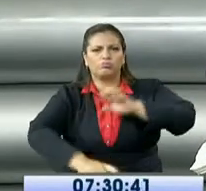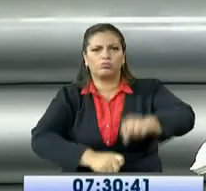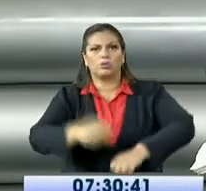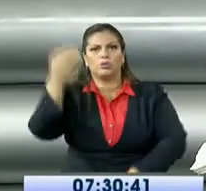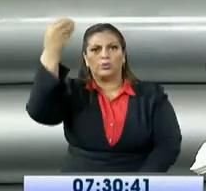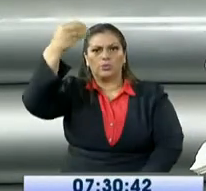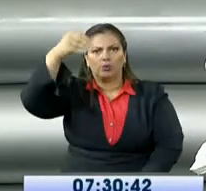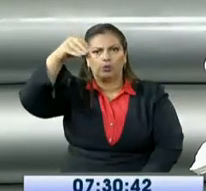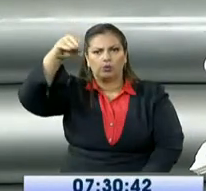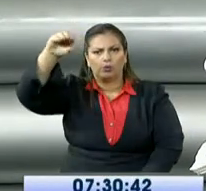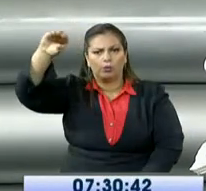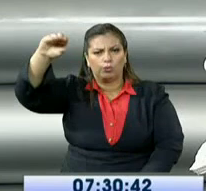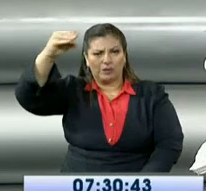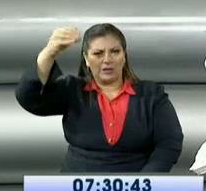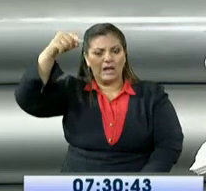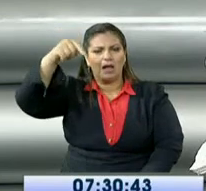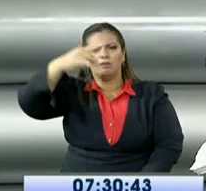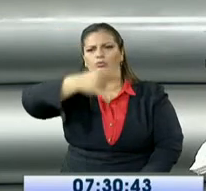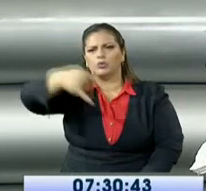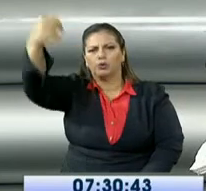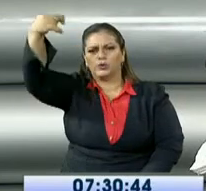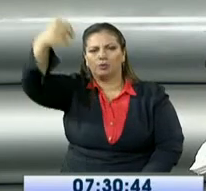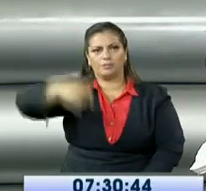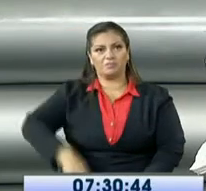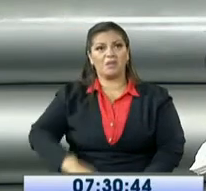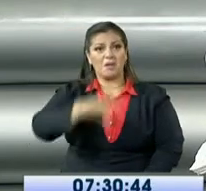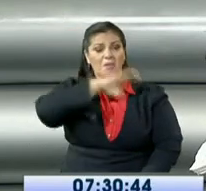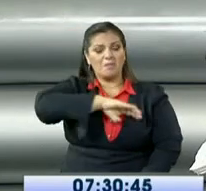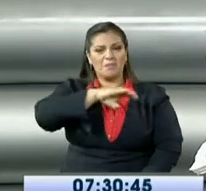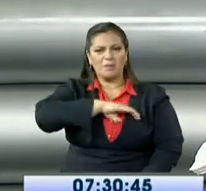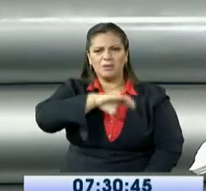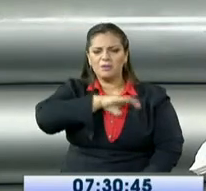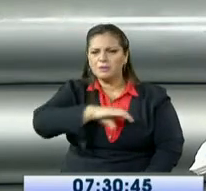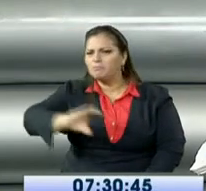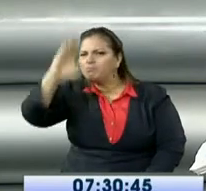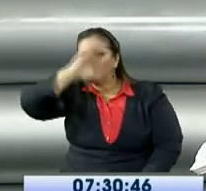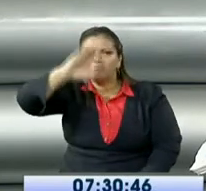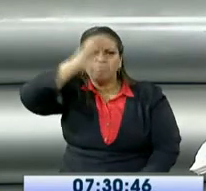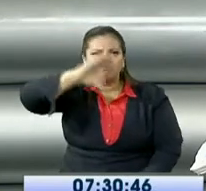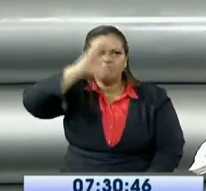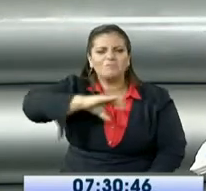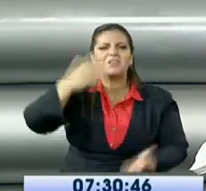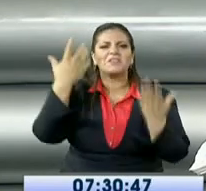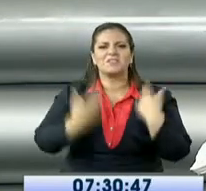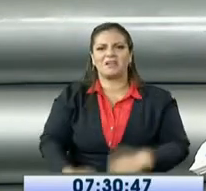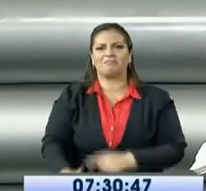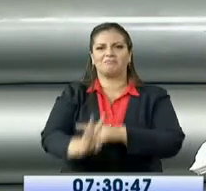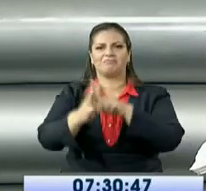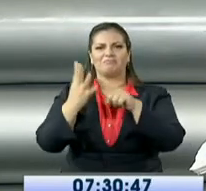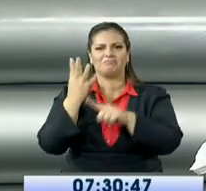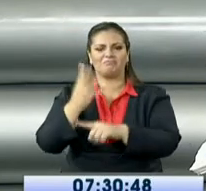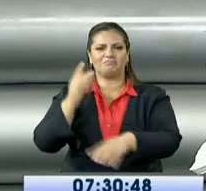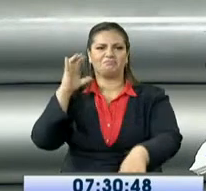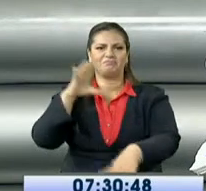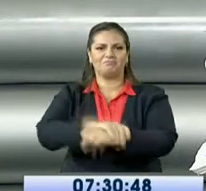Minutos más tarde, tras un operativo, la policía logró ubicarlos con parte de las cosas que se habían sustraído.